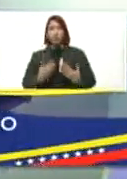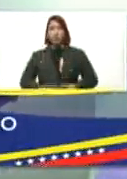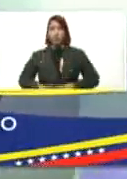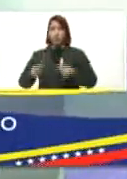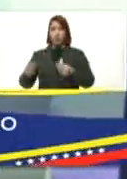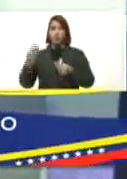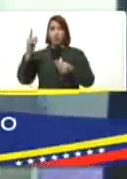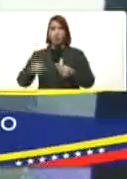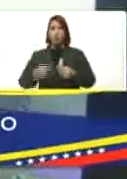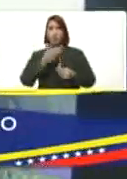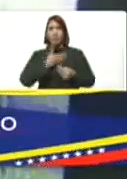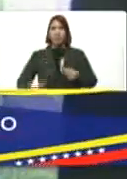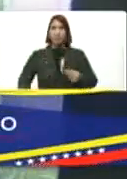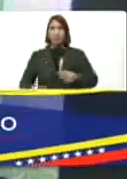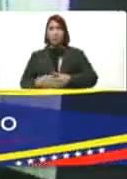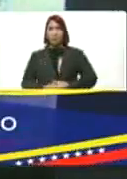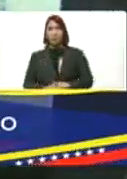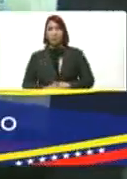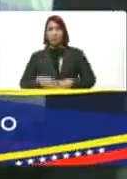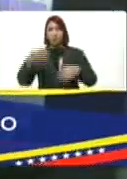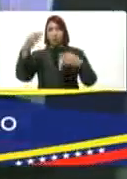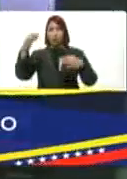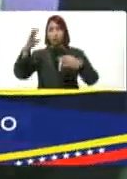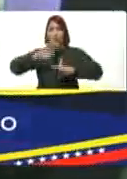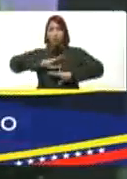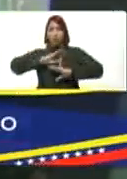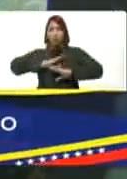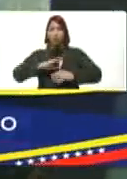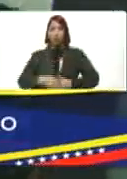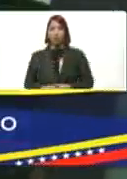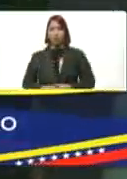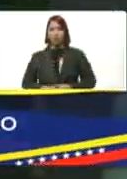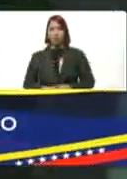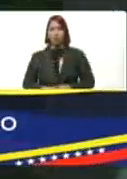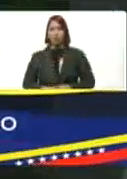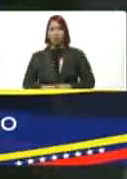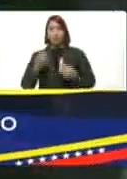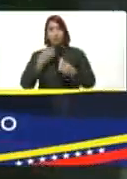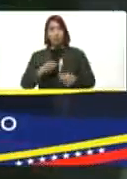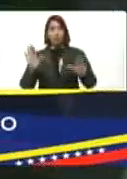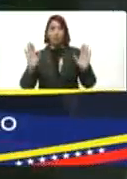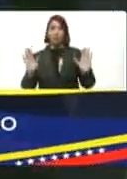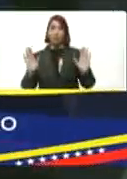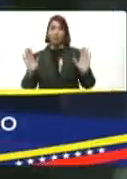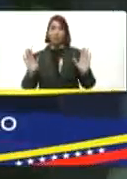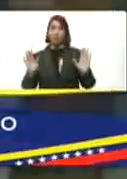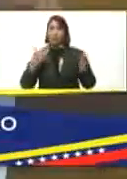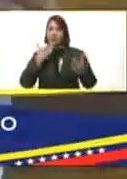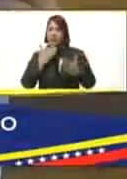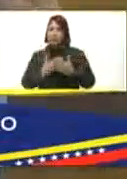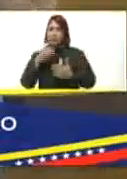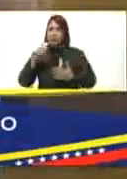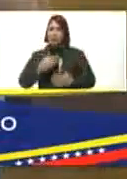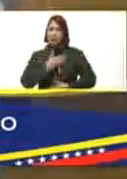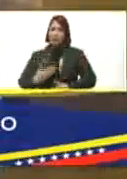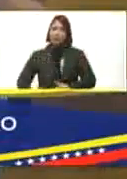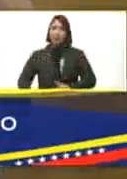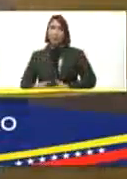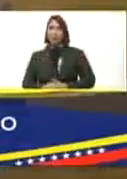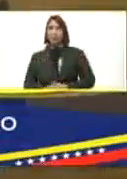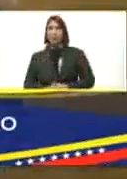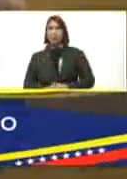este regalo el presidente, el documento de propiedad. ¿Qué nos puedes decir? Bueno, muy agradecida con usted, señor presidente,